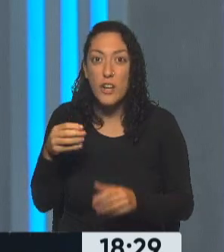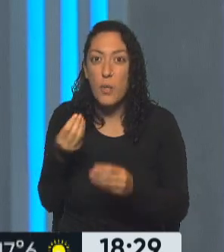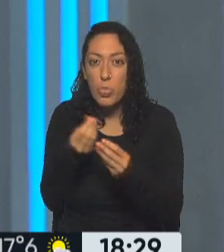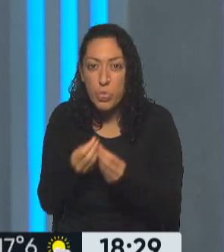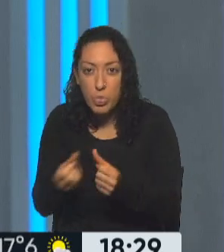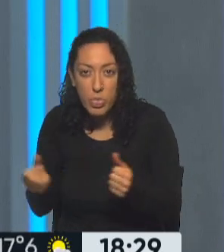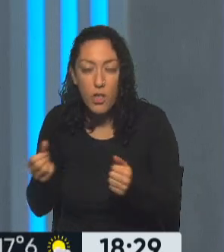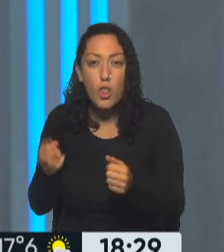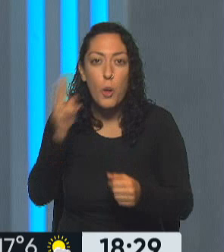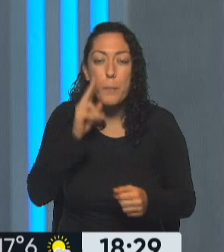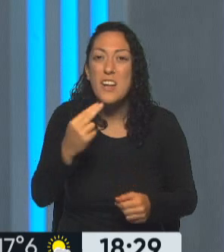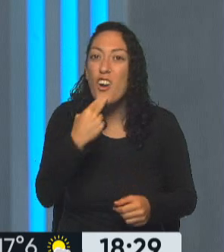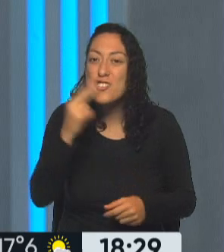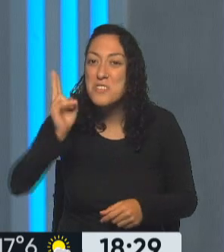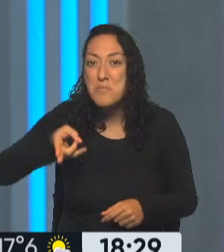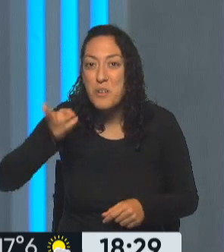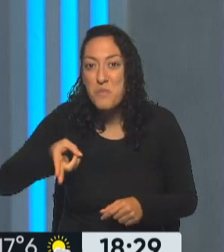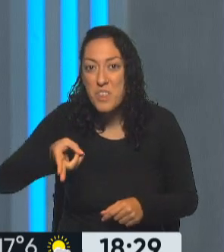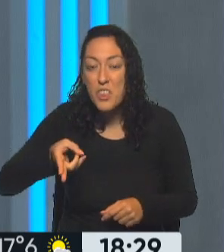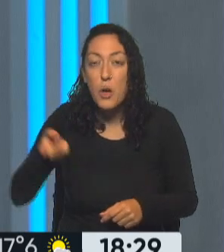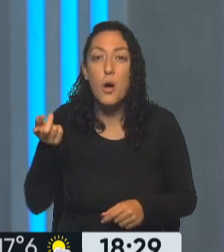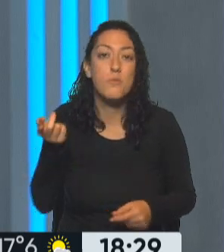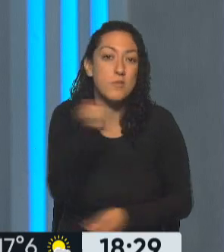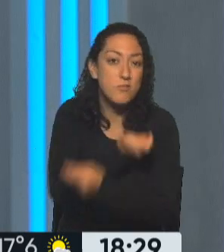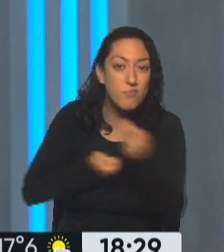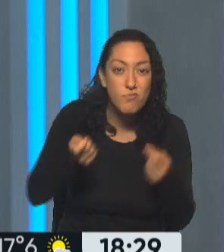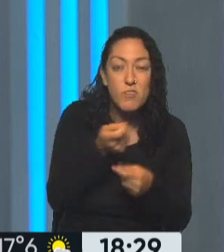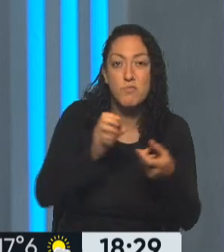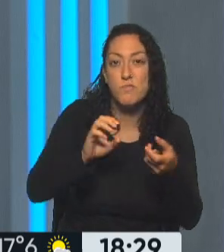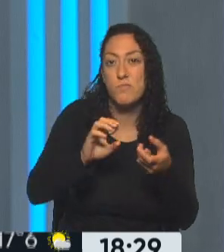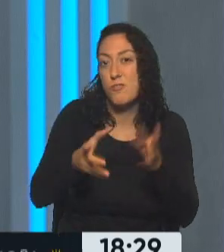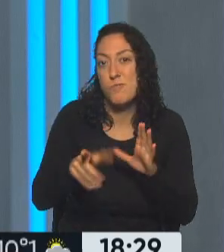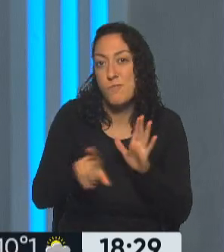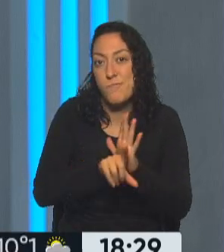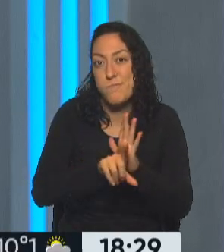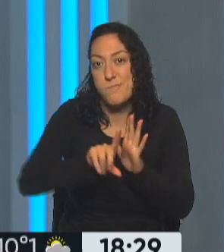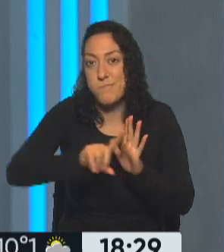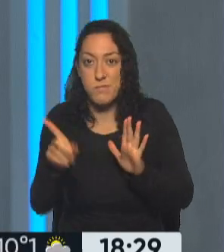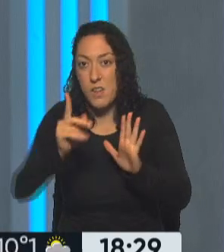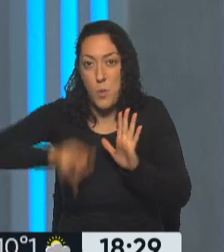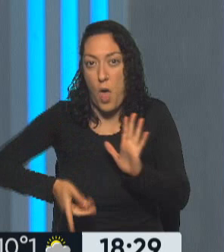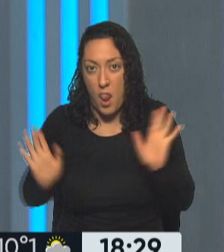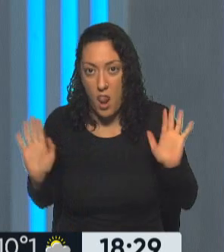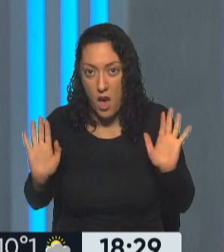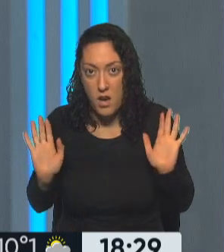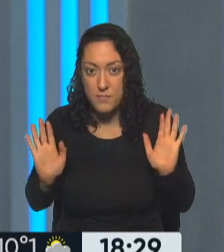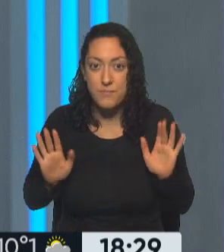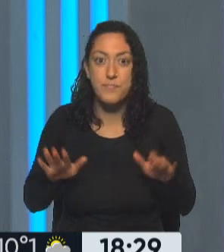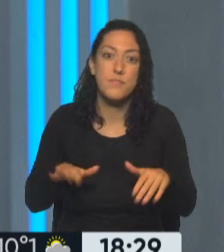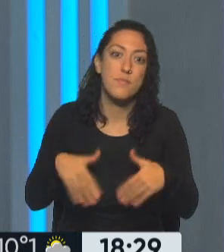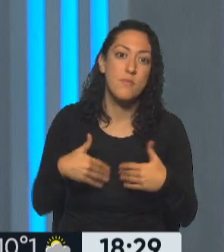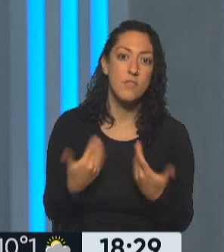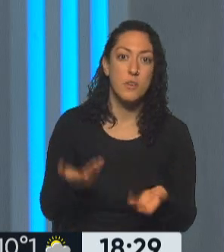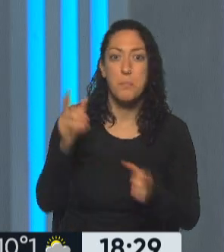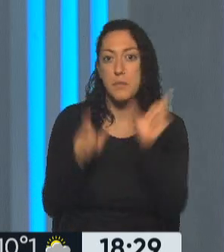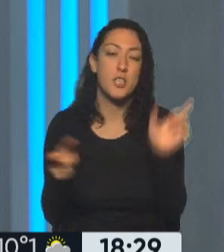ANMAT desde el 2011. Sin embargo, se comercializa de manera ilegal y hay mucha gente que accede a ese tipo de cigarrillo electrónico.